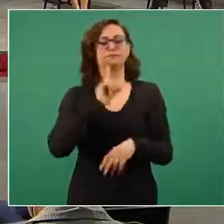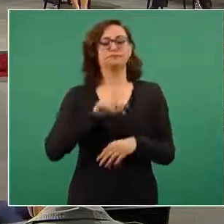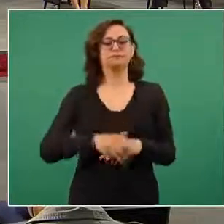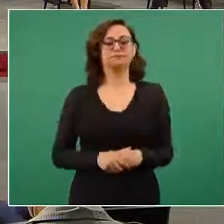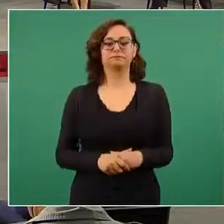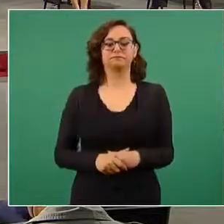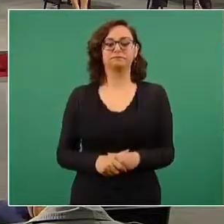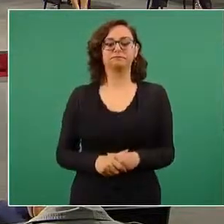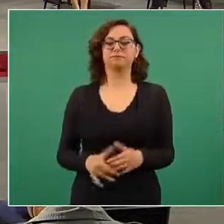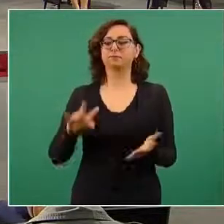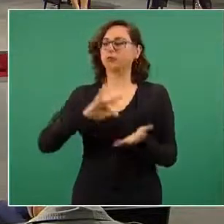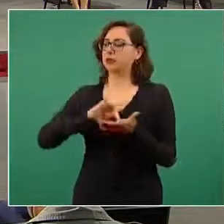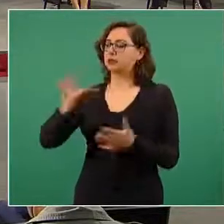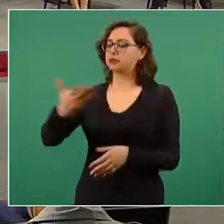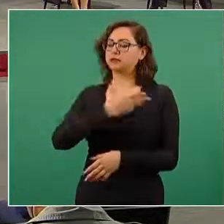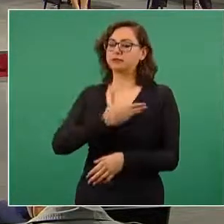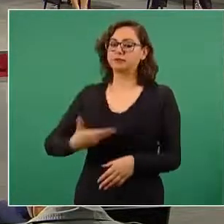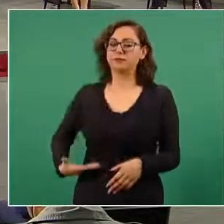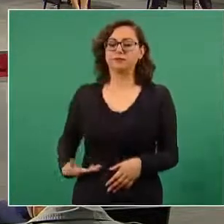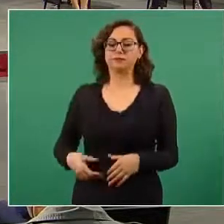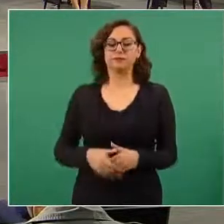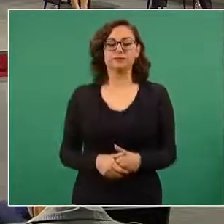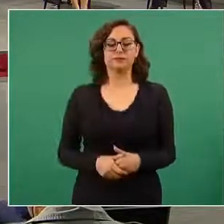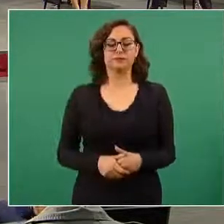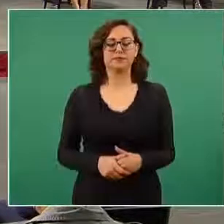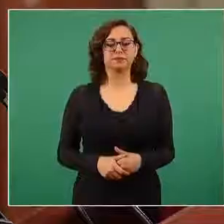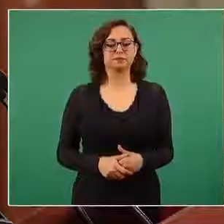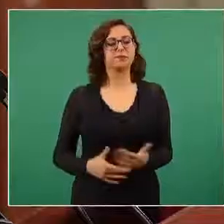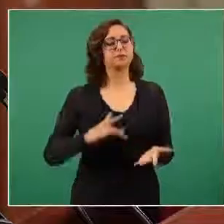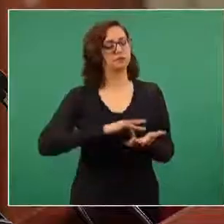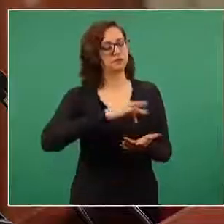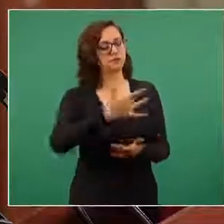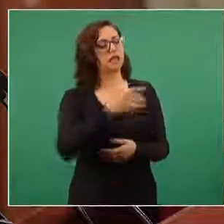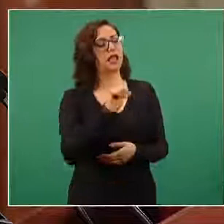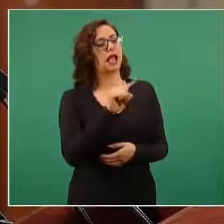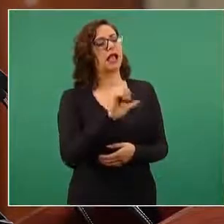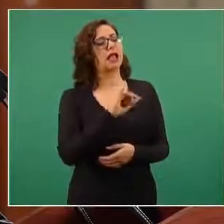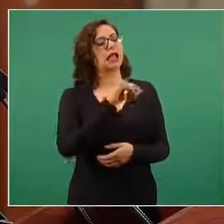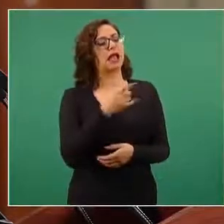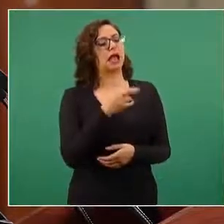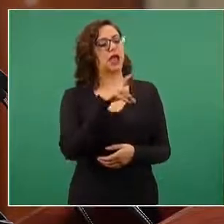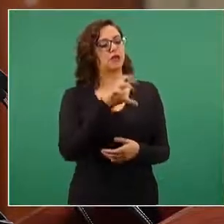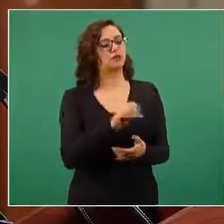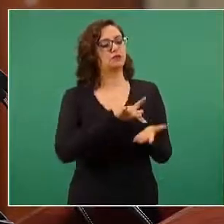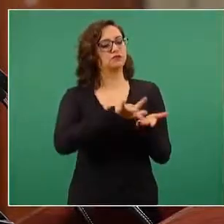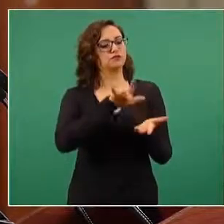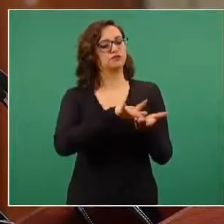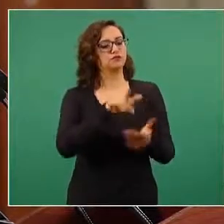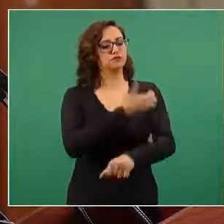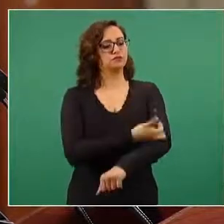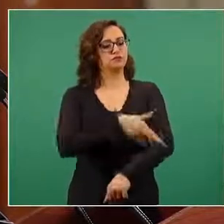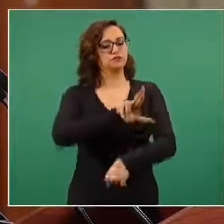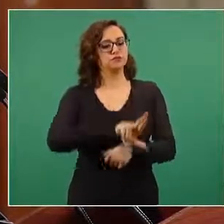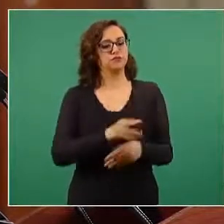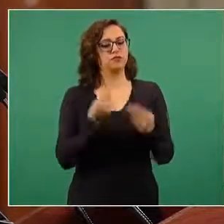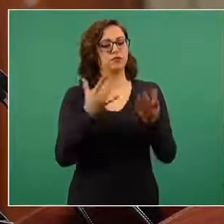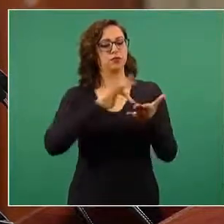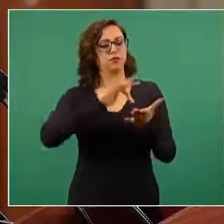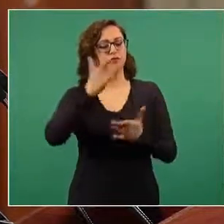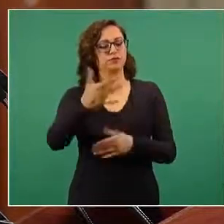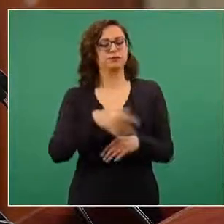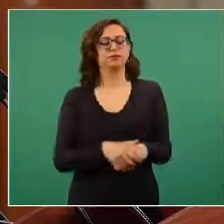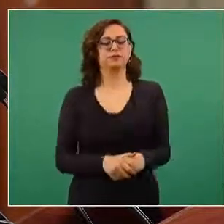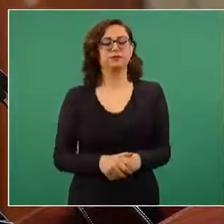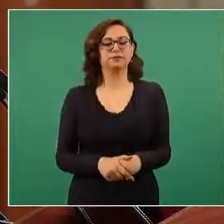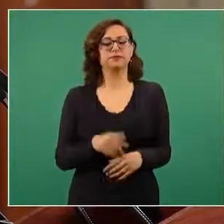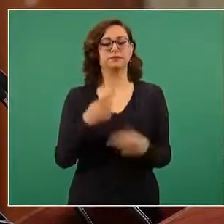Gracias, gracias, señor Alejandro, presidente, por el apoyo, la coordinación. Muchas gracias y un